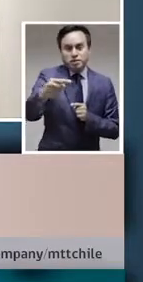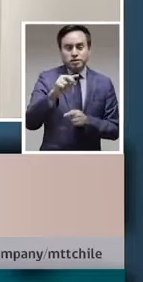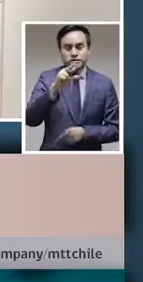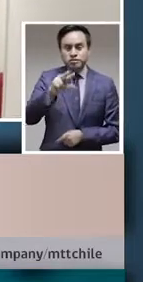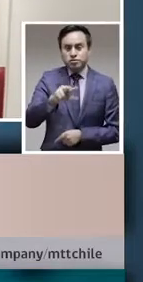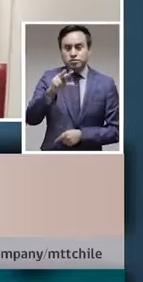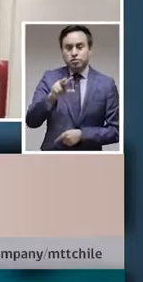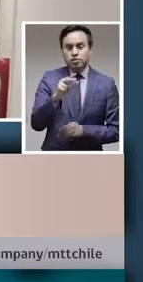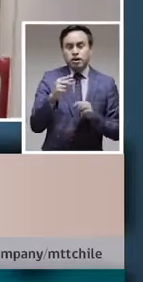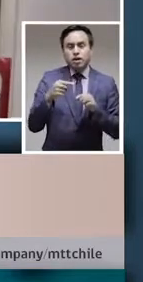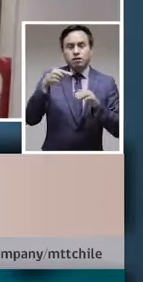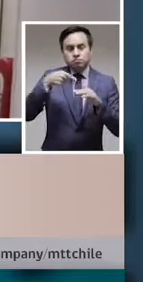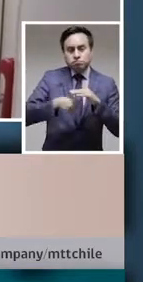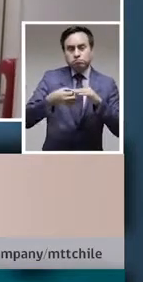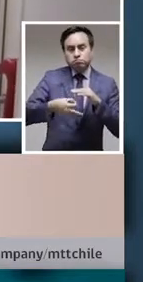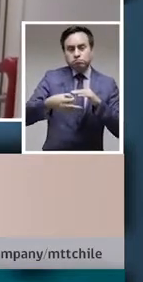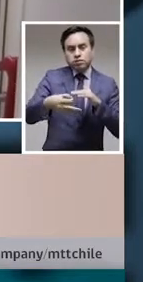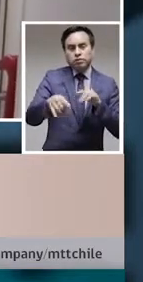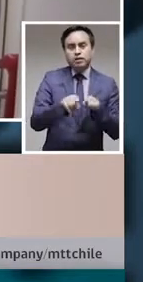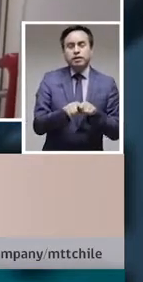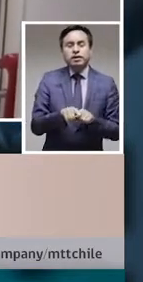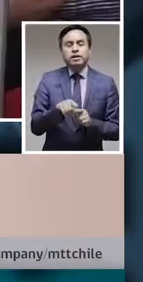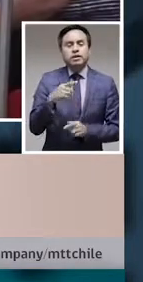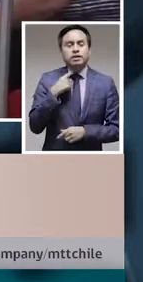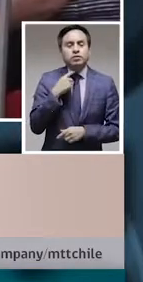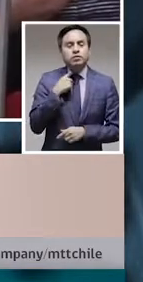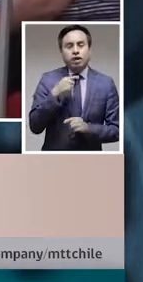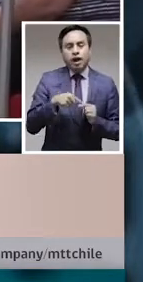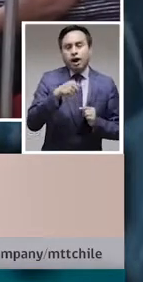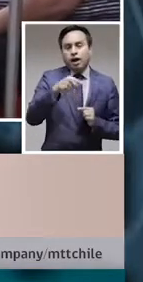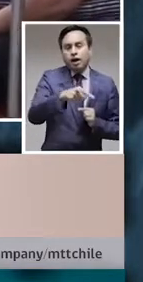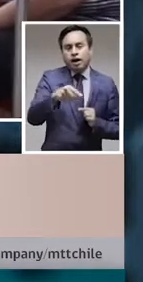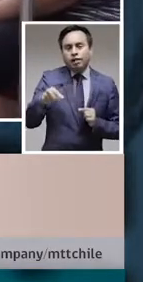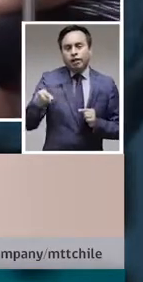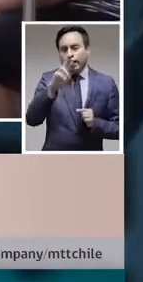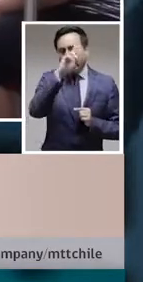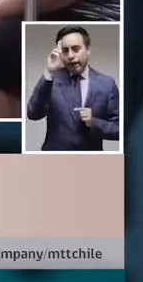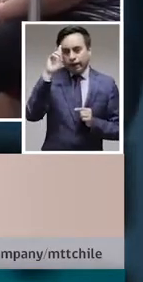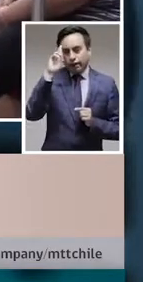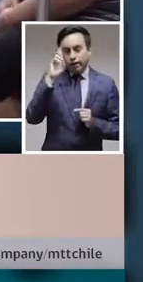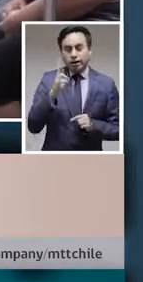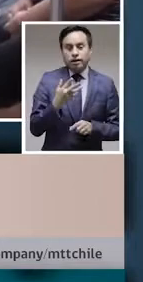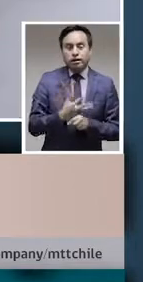18 estaciones entre Quilicura y La Reina, con 55,8